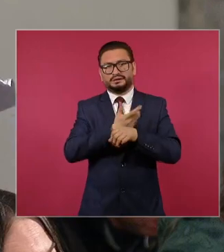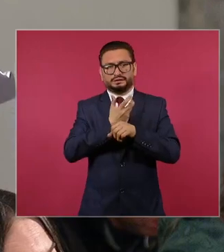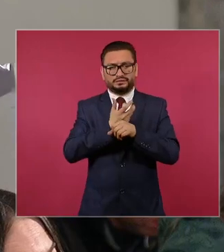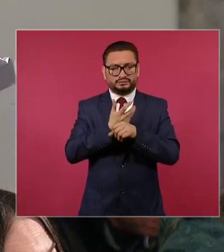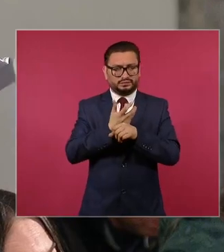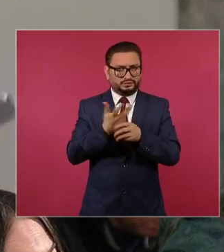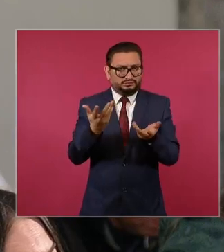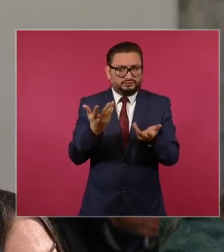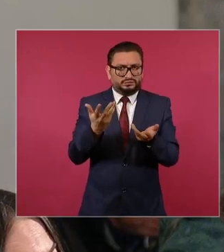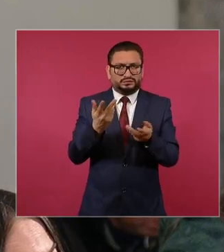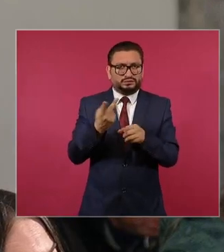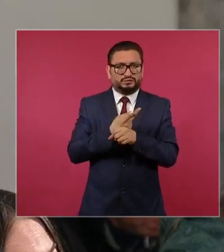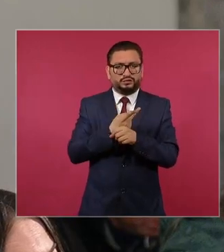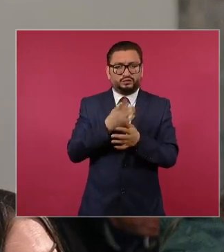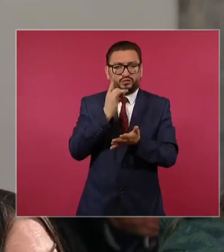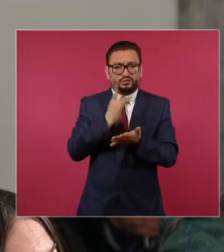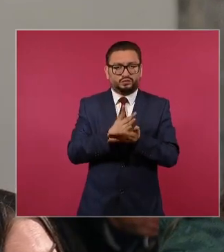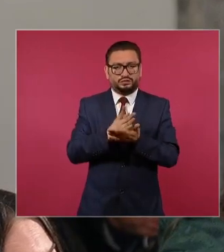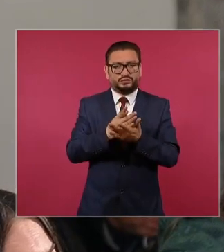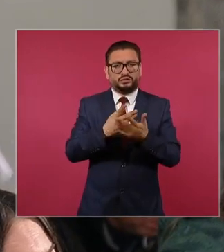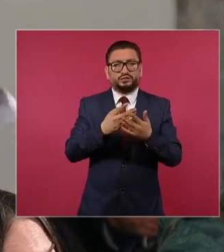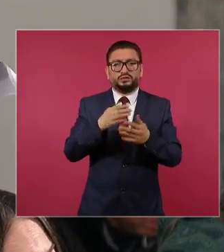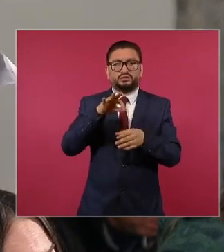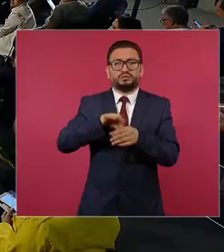Fruto de esto, únicamente pudieron votar